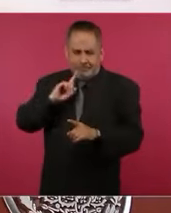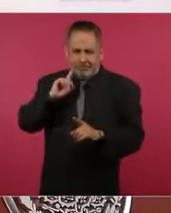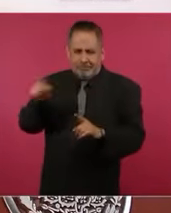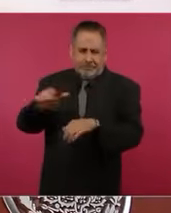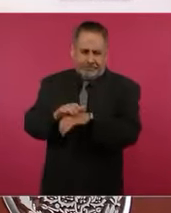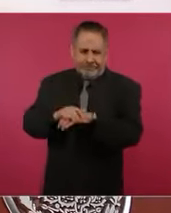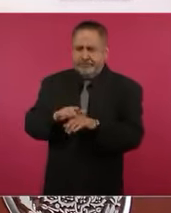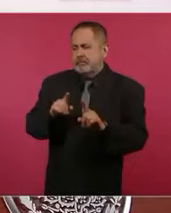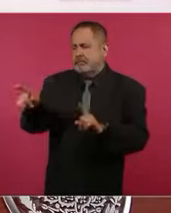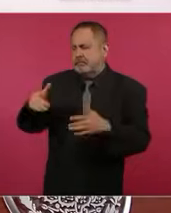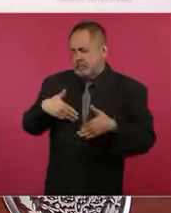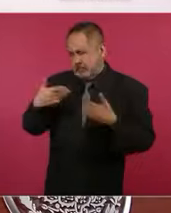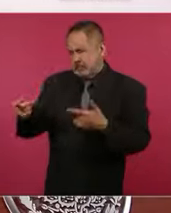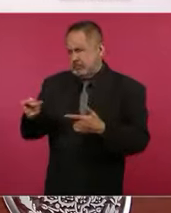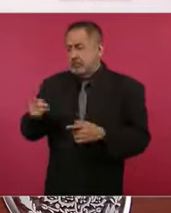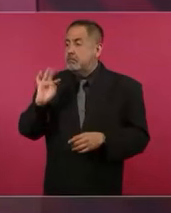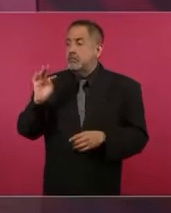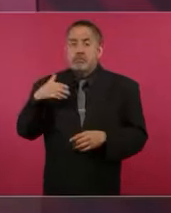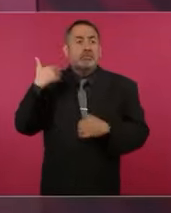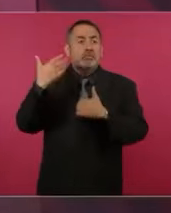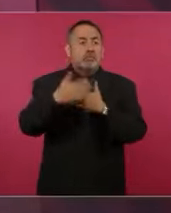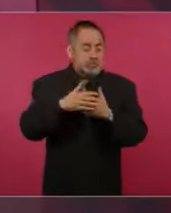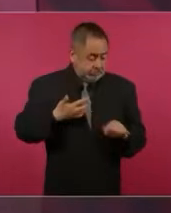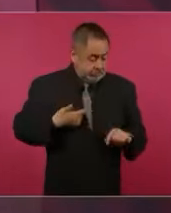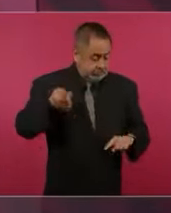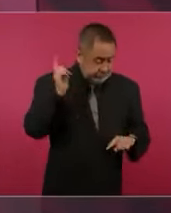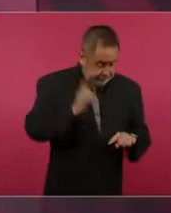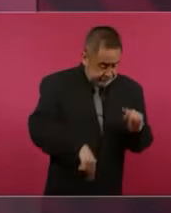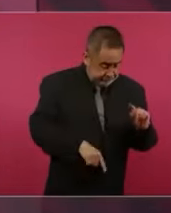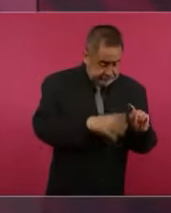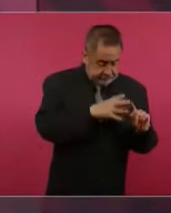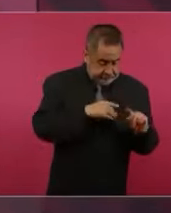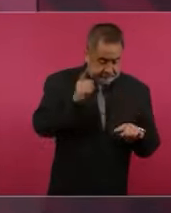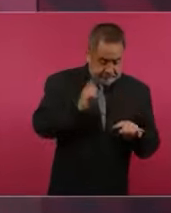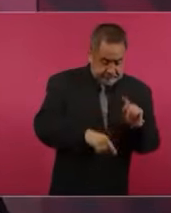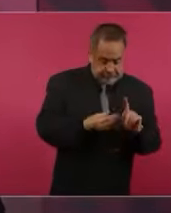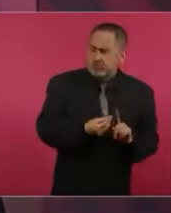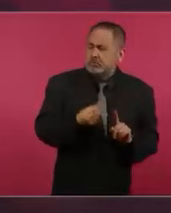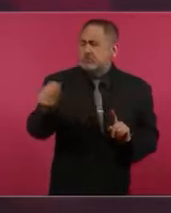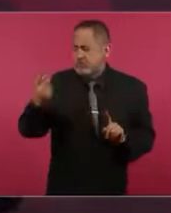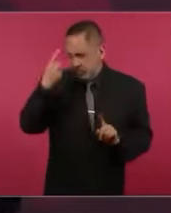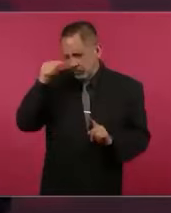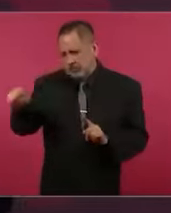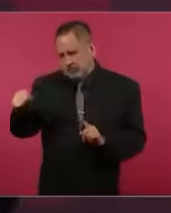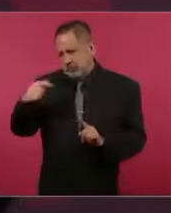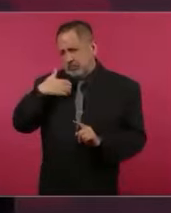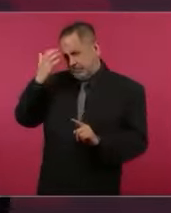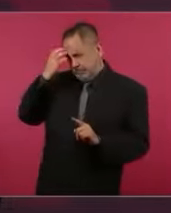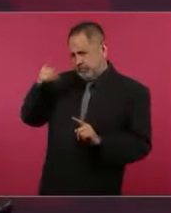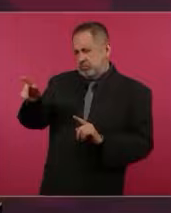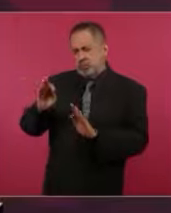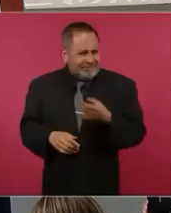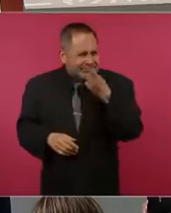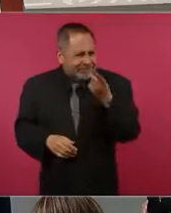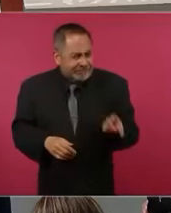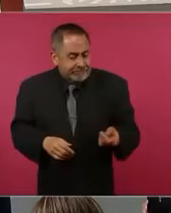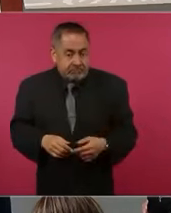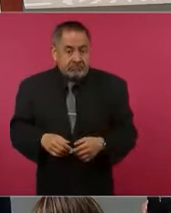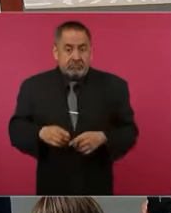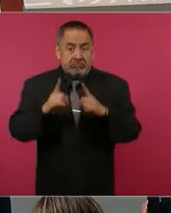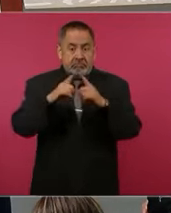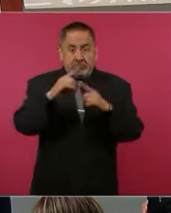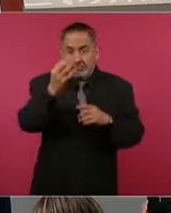y te tengo confianza, te podría yo dar a ti mis niños porque tú me los vas a cuidar. Pero